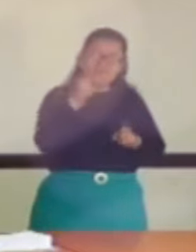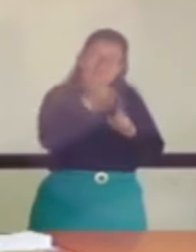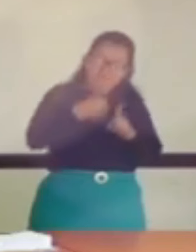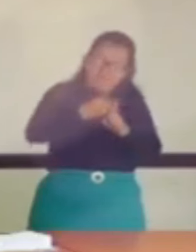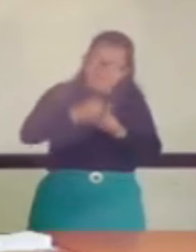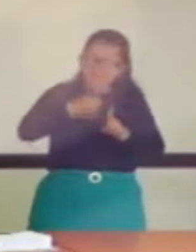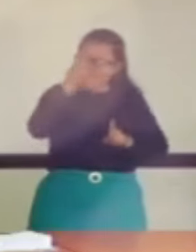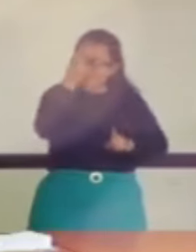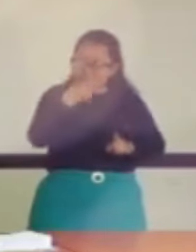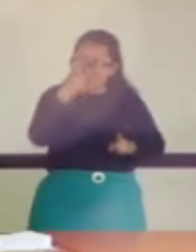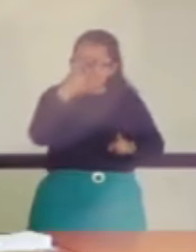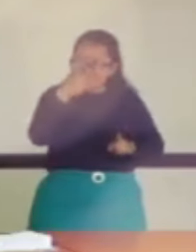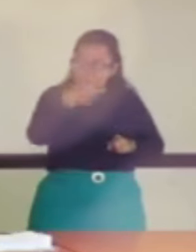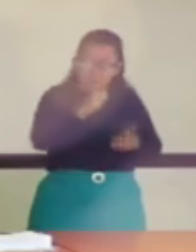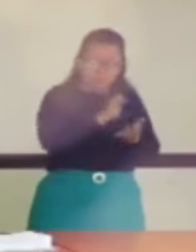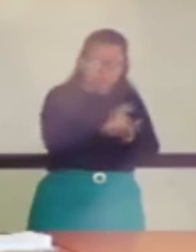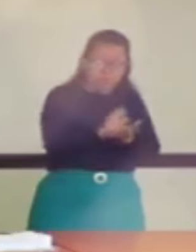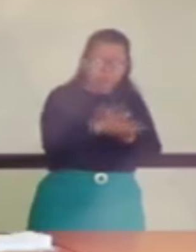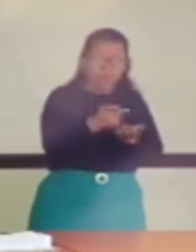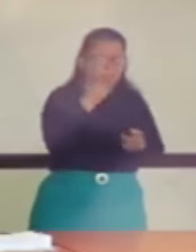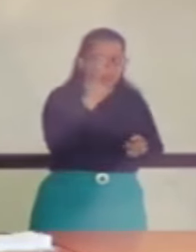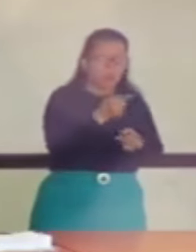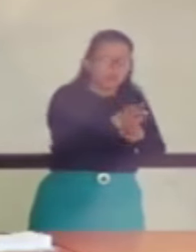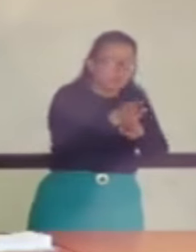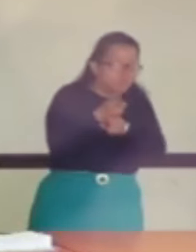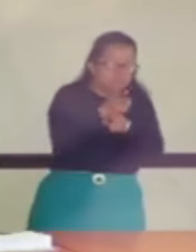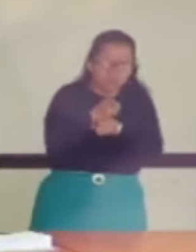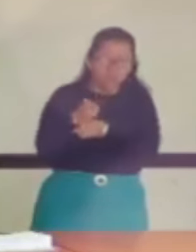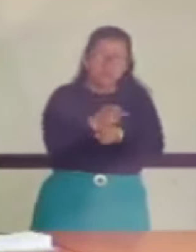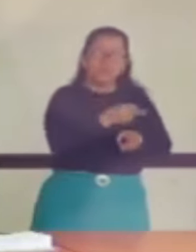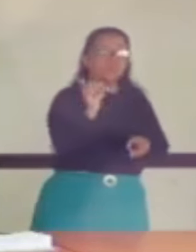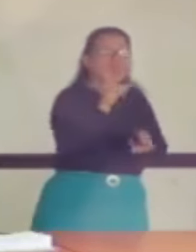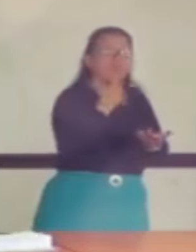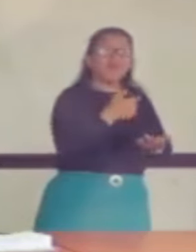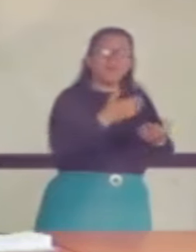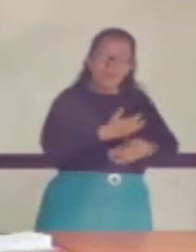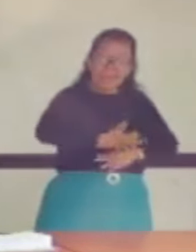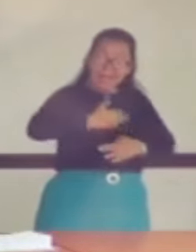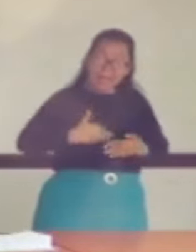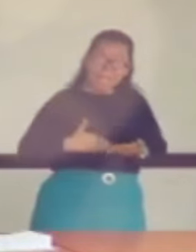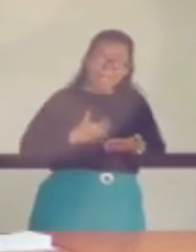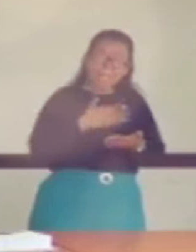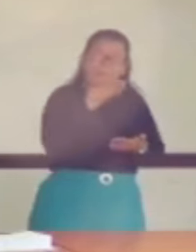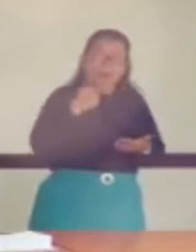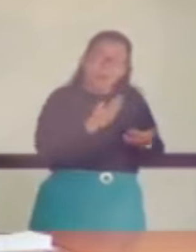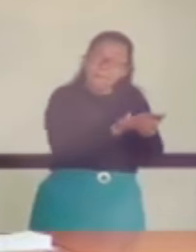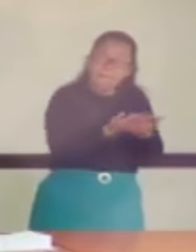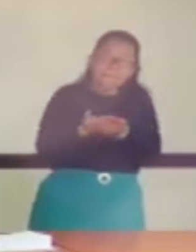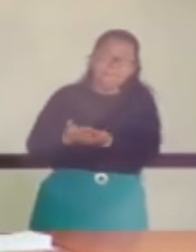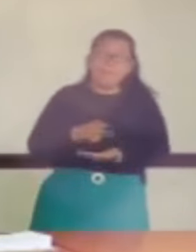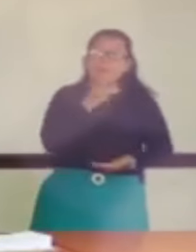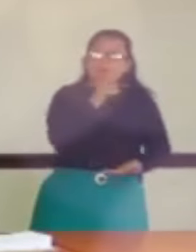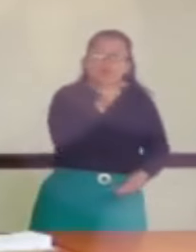lo que le corresponde, que en el tema de detección es presentar denuncias y casos de corrupción suficientemente